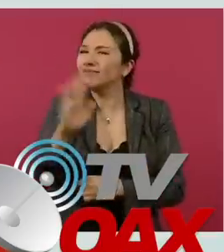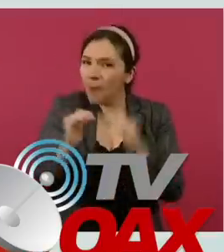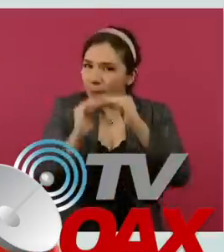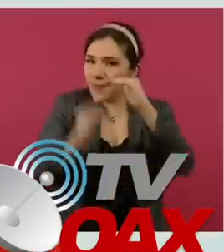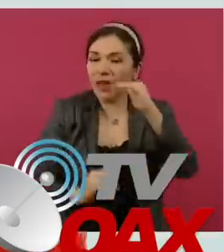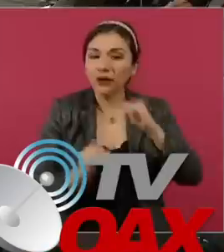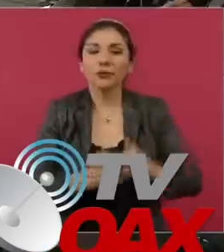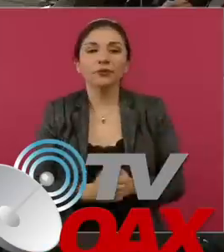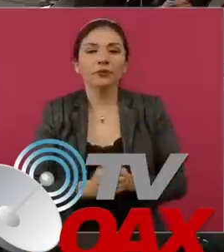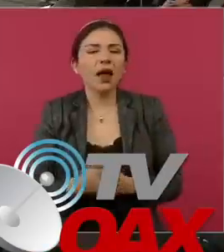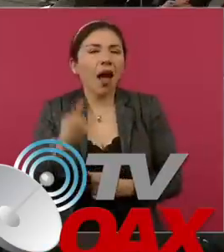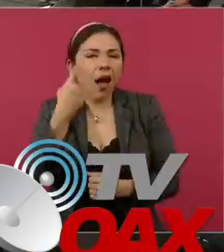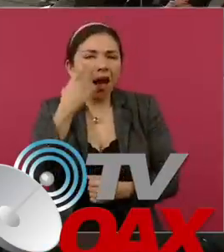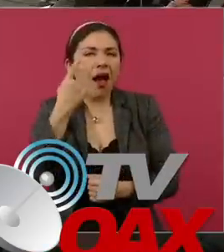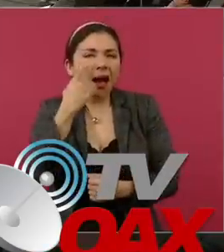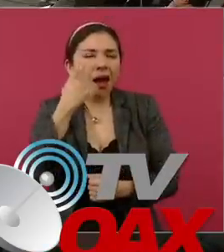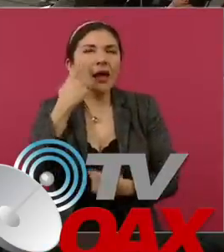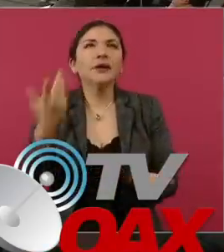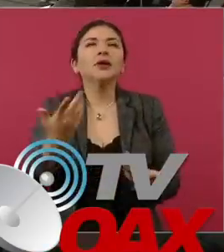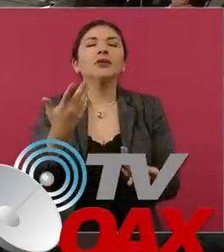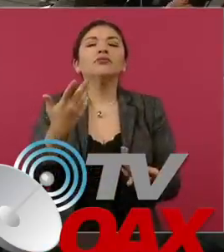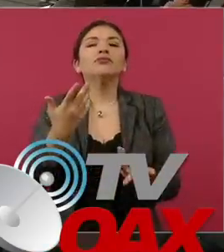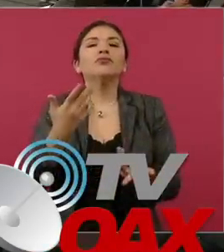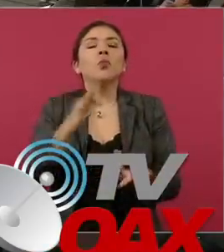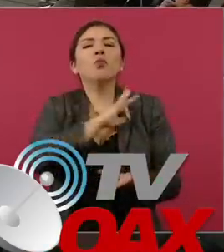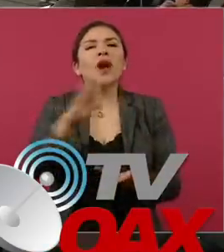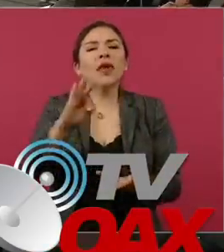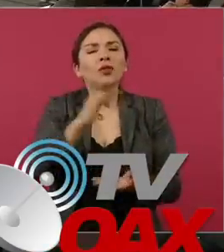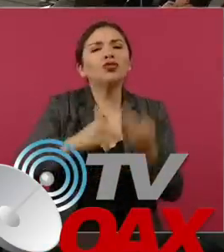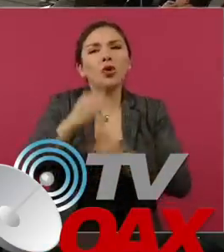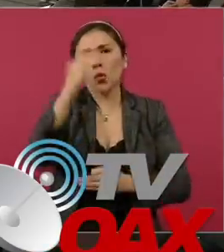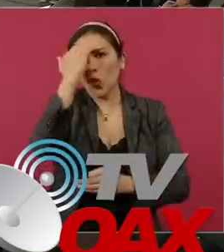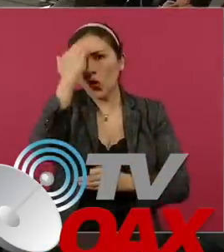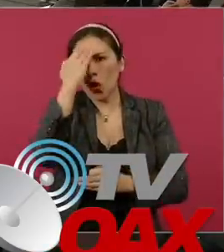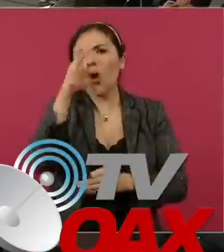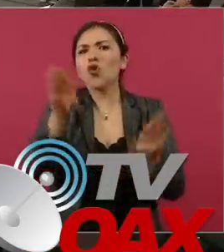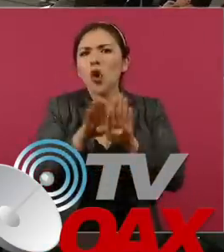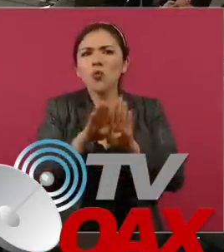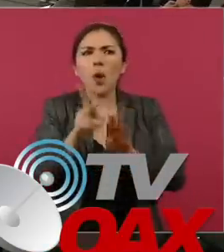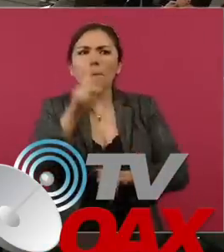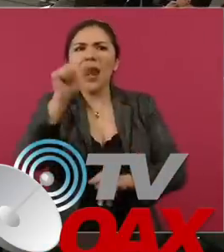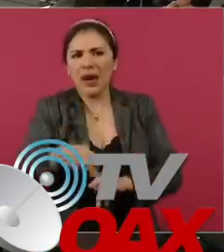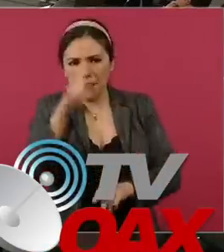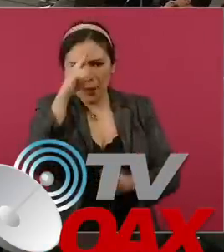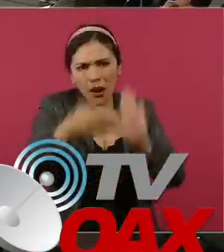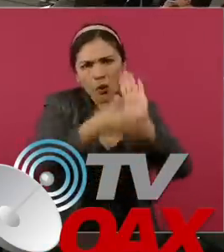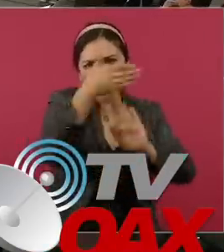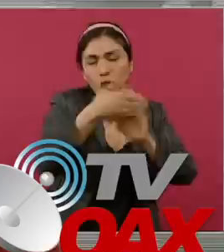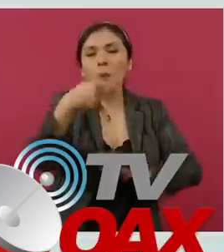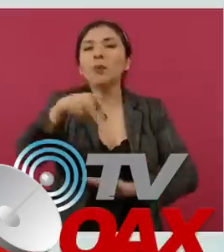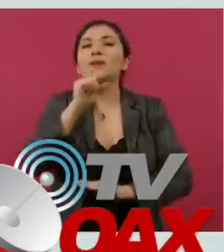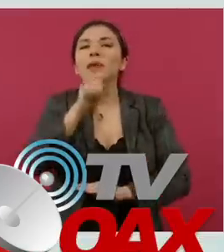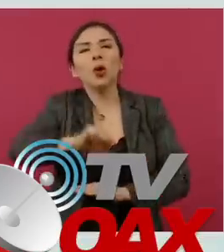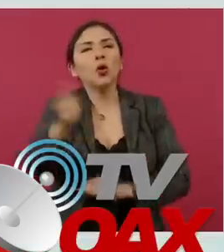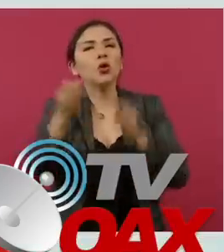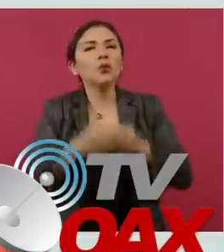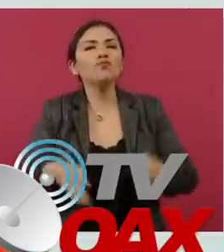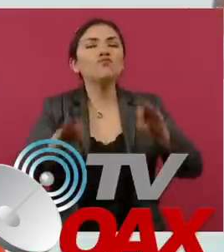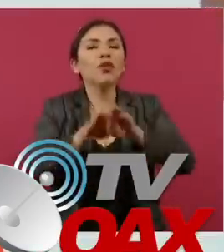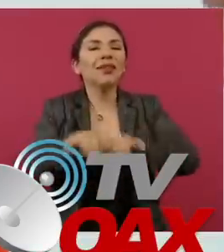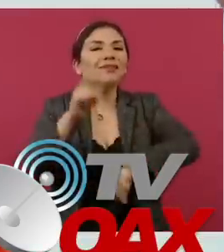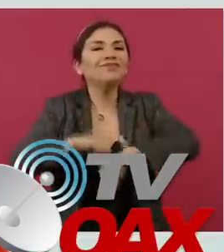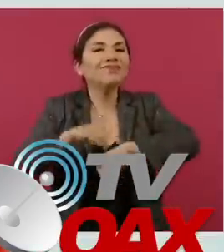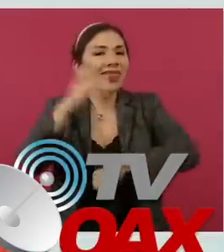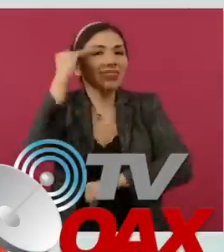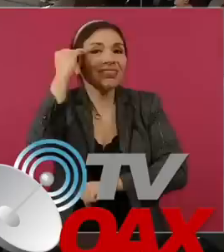posible. Normalmente nos ayudan a conocer sí el plan de construcción, pero también algo muy importante, los